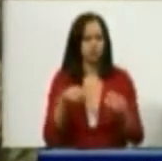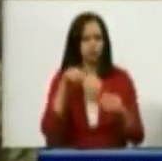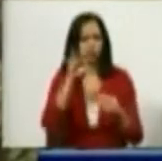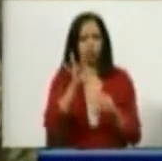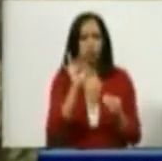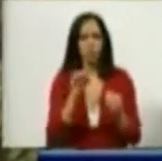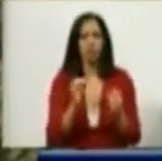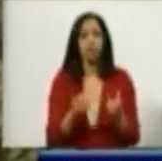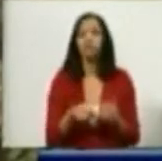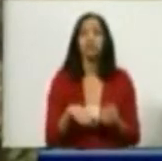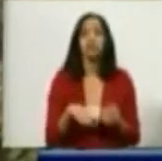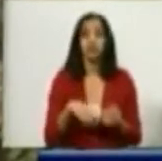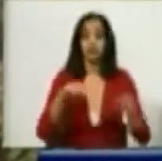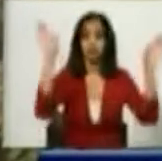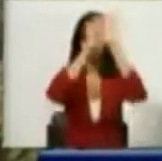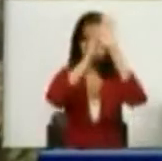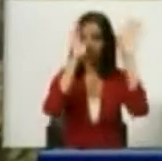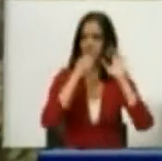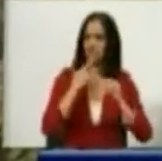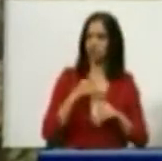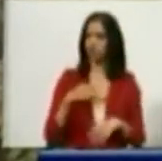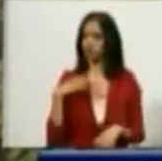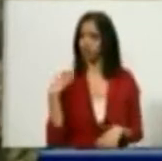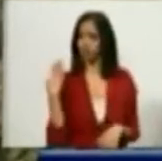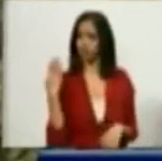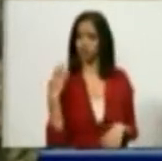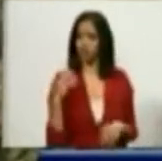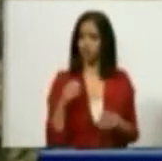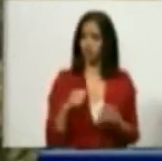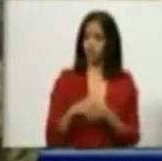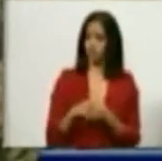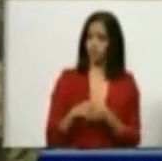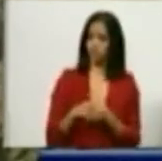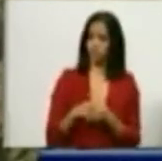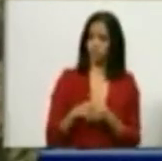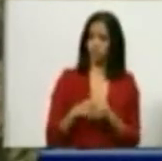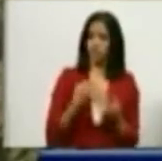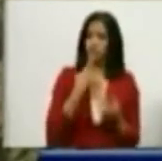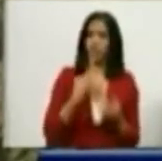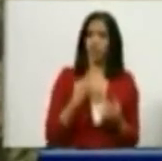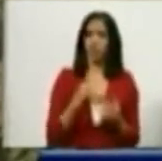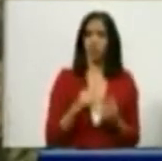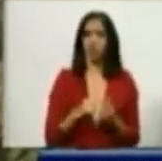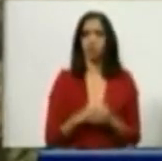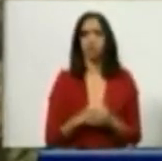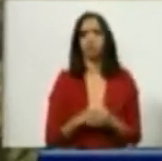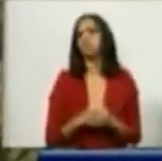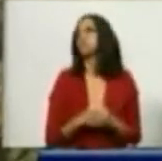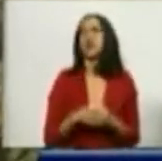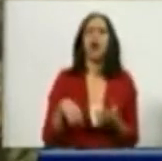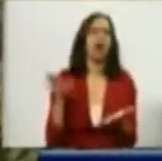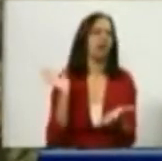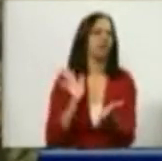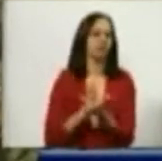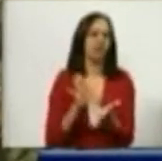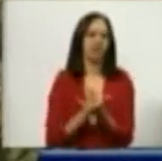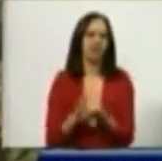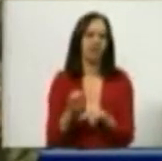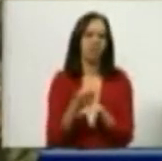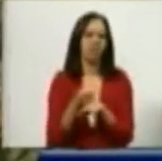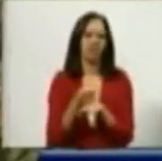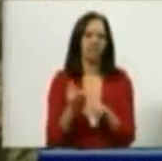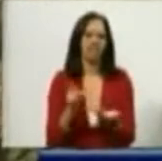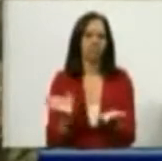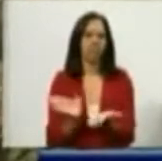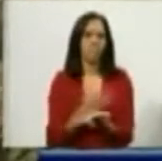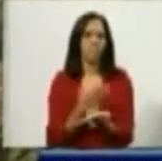y Carlos Andrés en su arrogancia le dijo le dijo Carlos Andrés No se preocupe gobernador que eso se